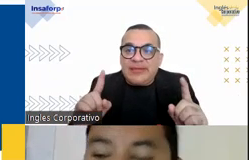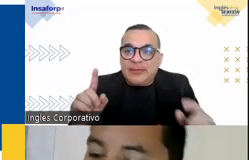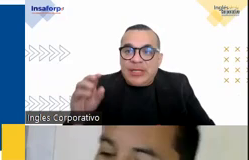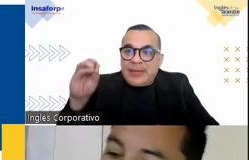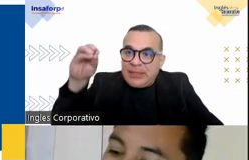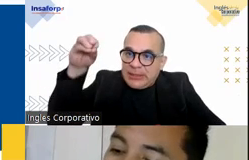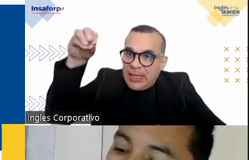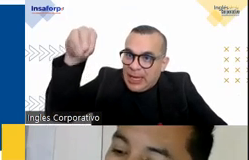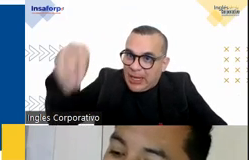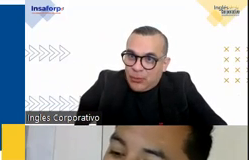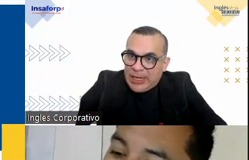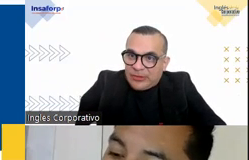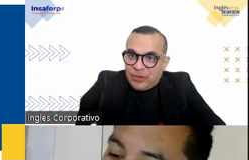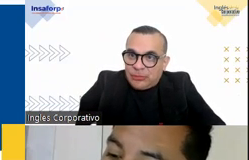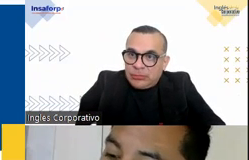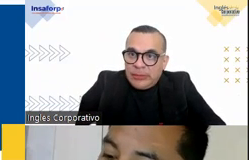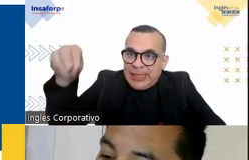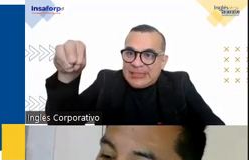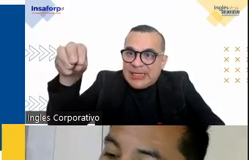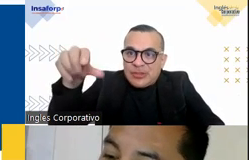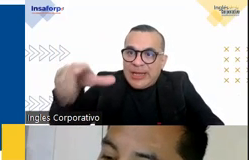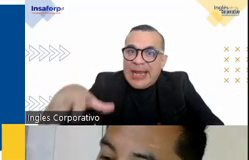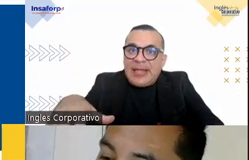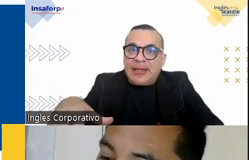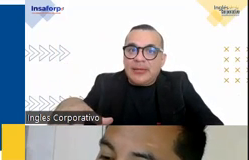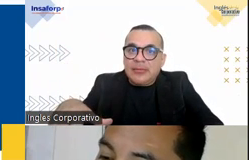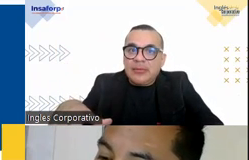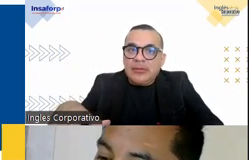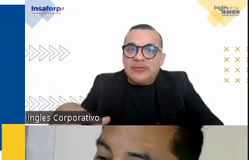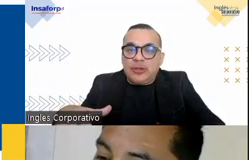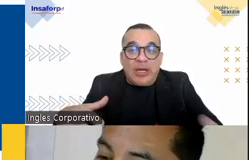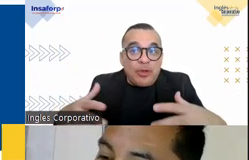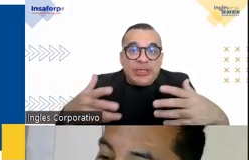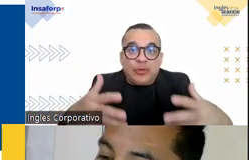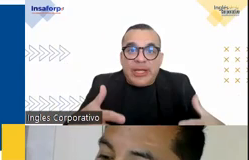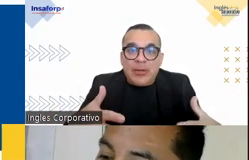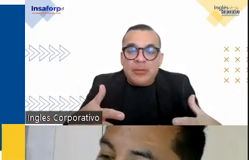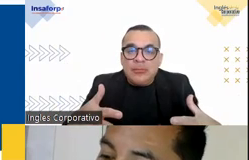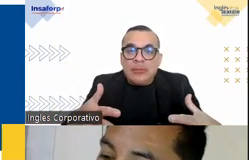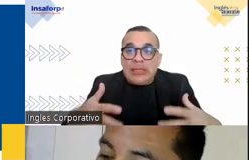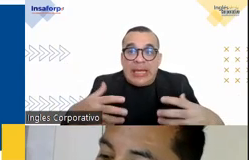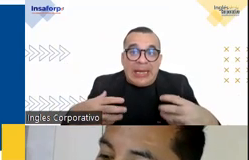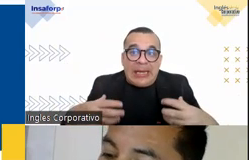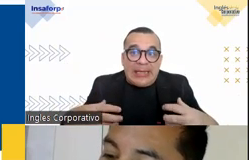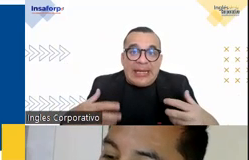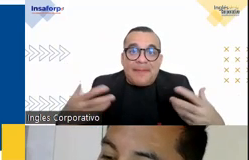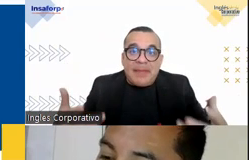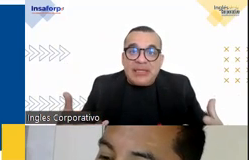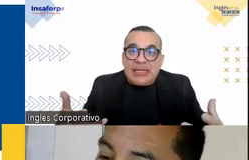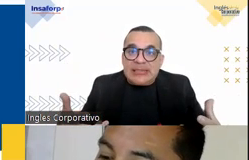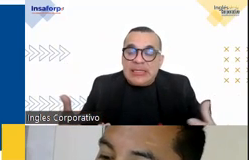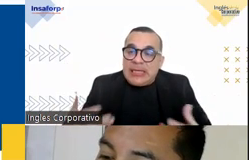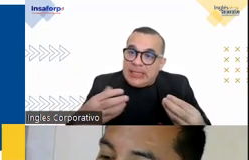no obedece únicamente a una acción, en este caso aislada, sino al monitoreo y a